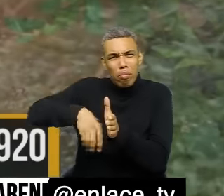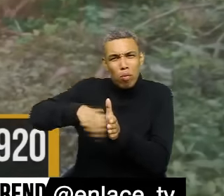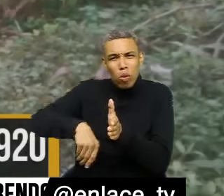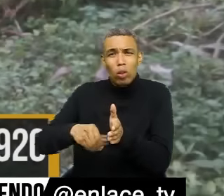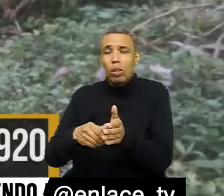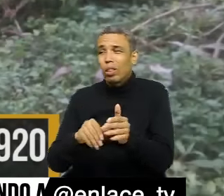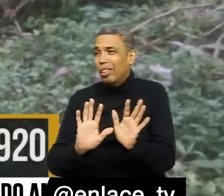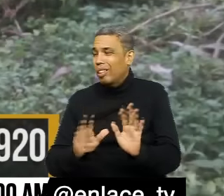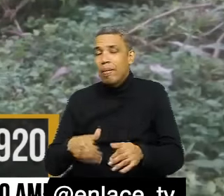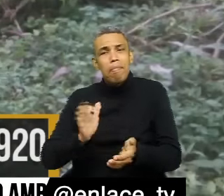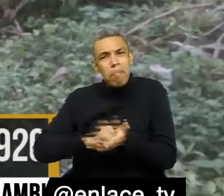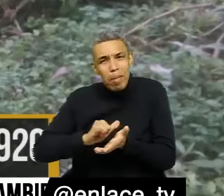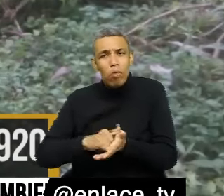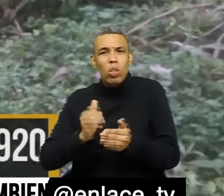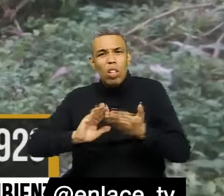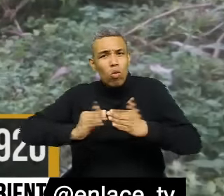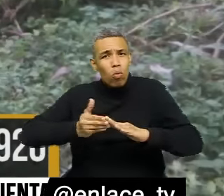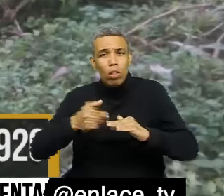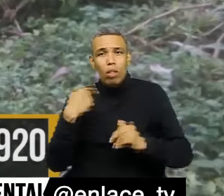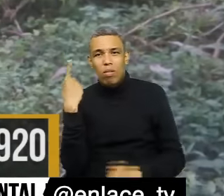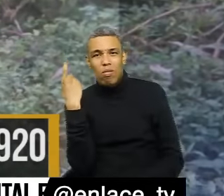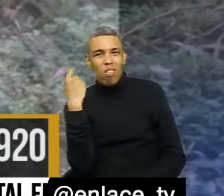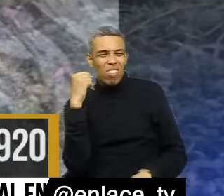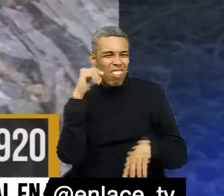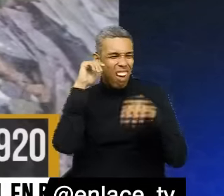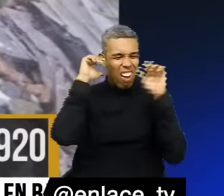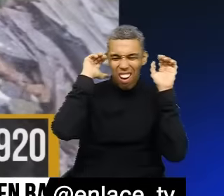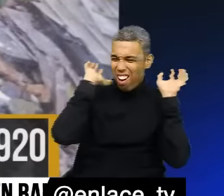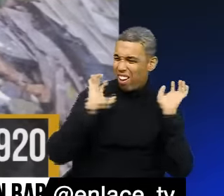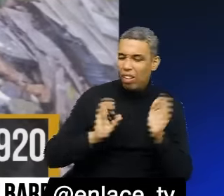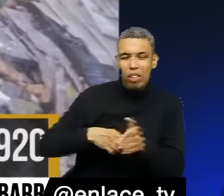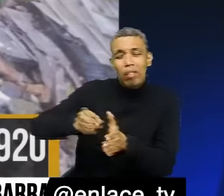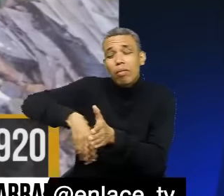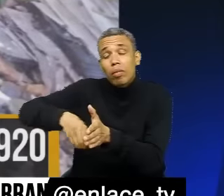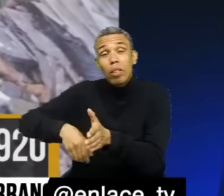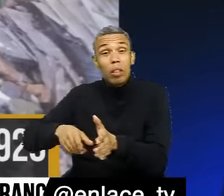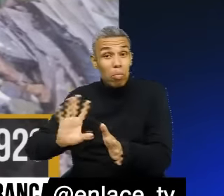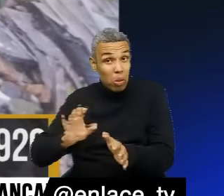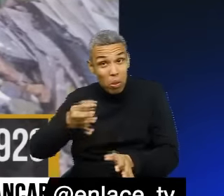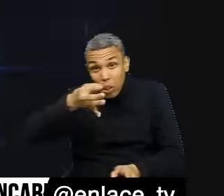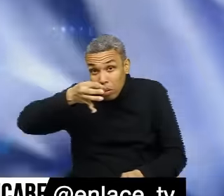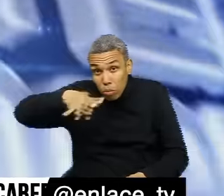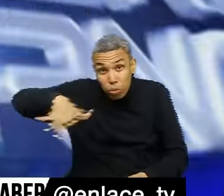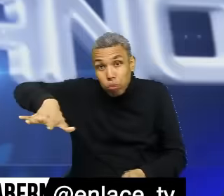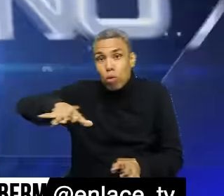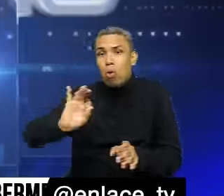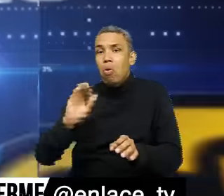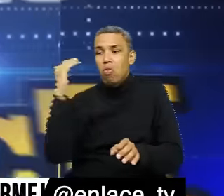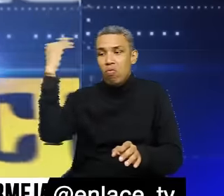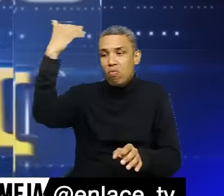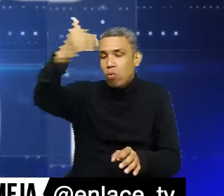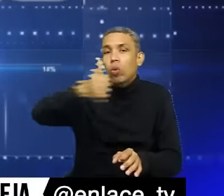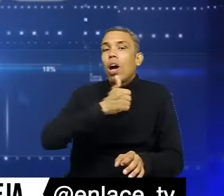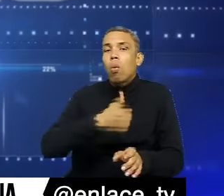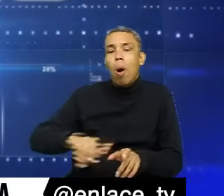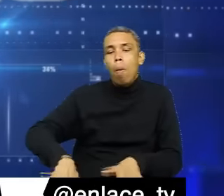humedal del sector, lo que según el reportero podría generar emergencia ambiental y futuras inundaciones.